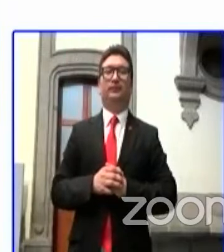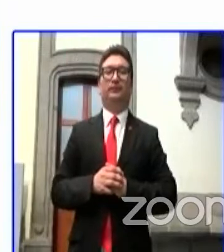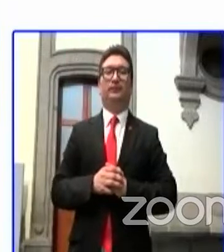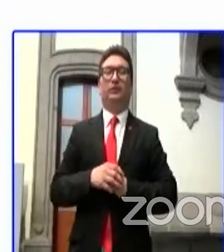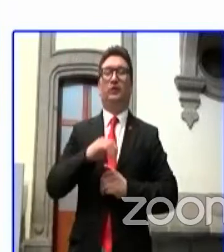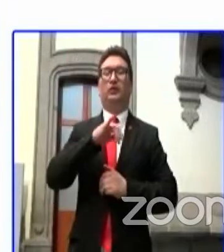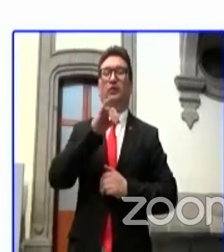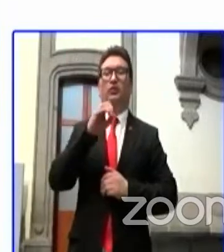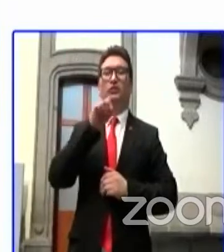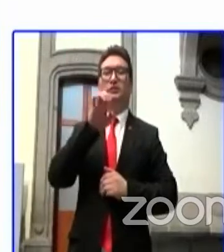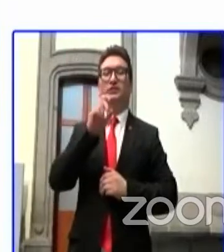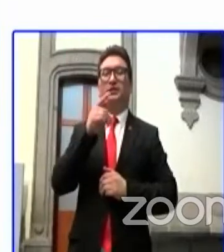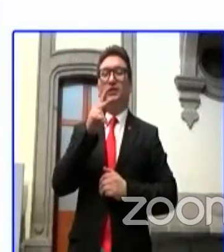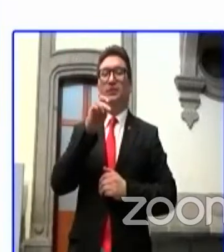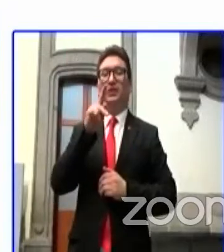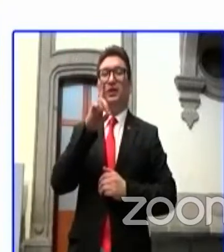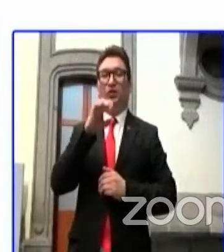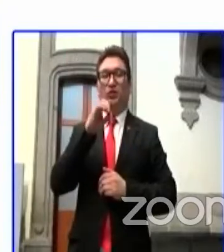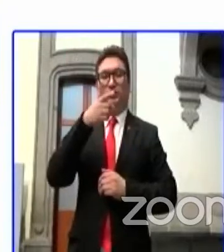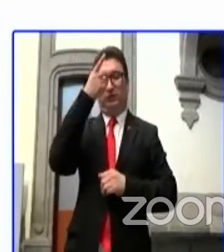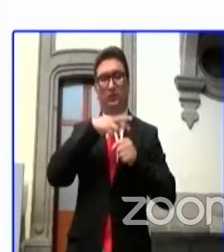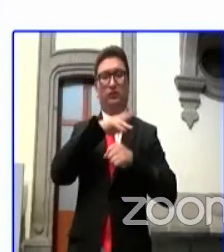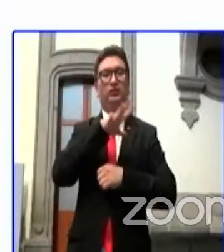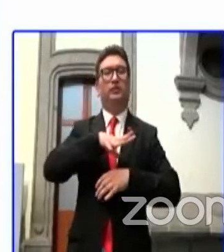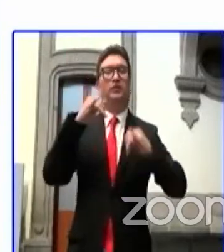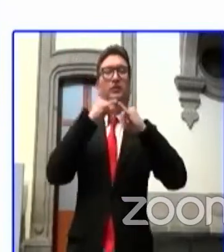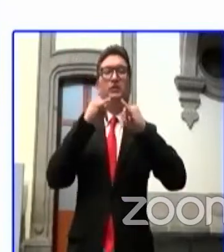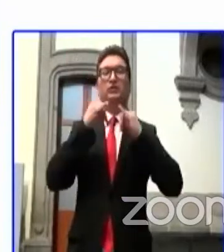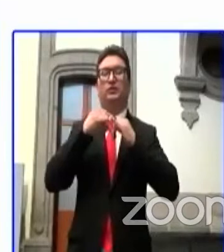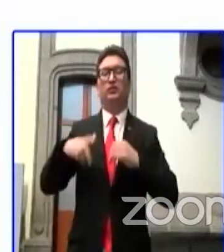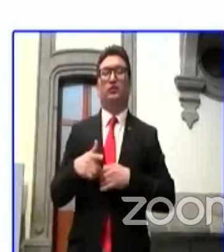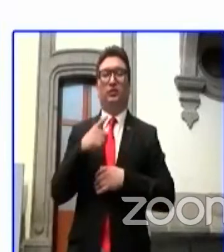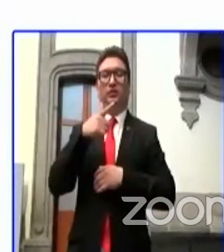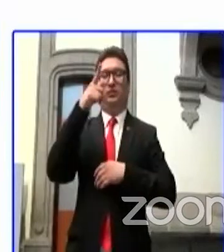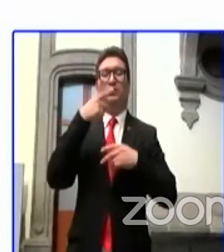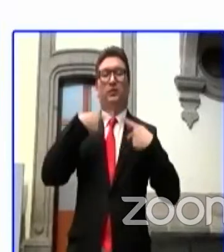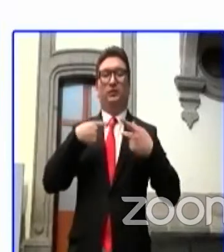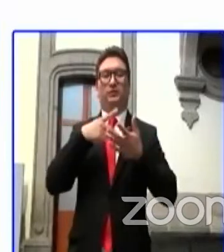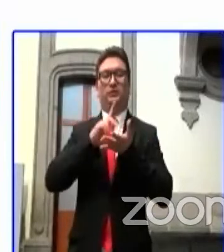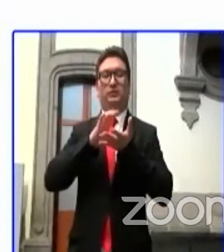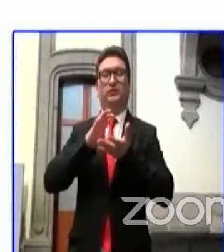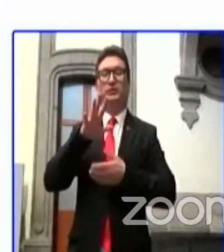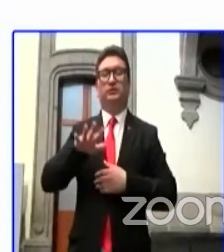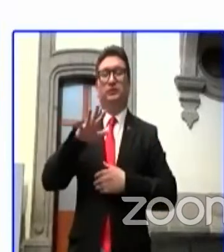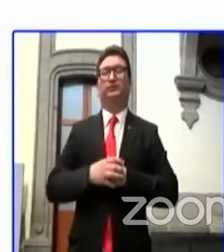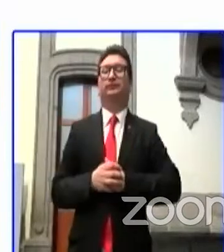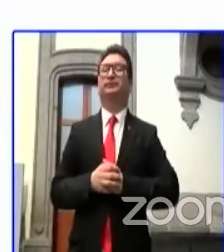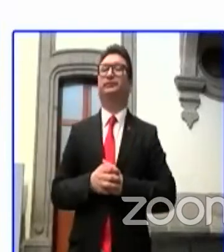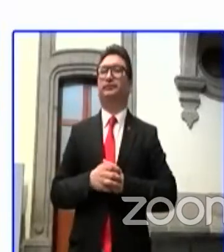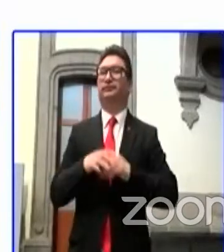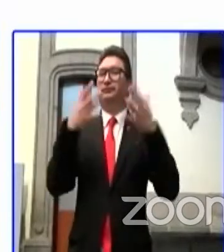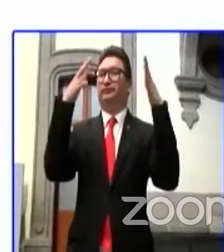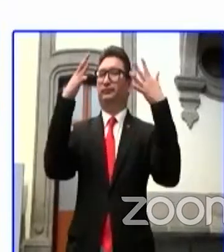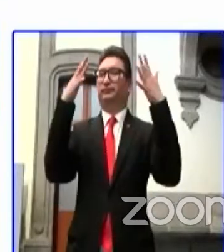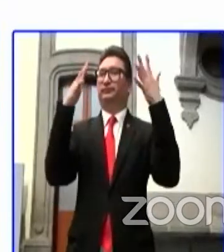José Grimaldo Colmenero, director general del Instituto Guanajuatense para las Personas con Discapacidad.